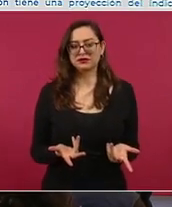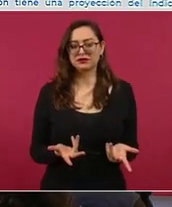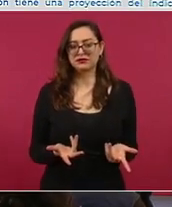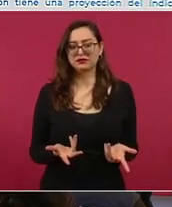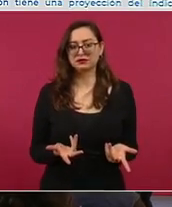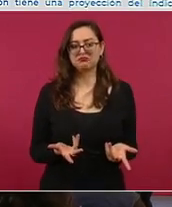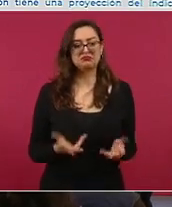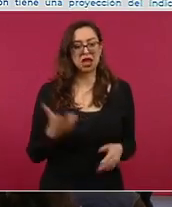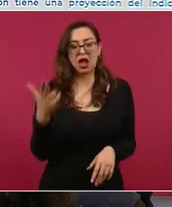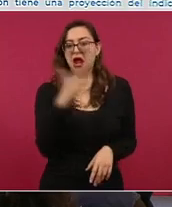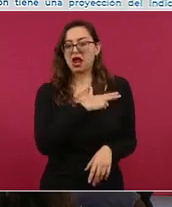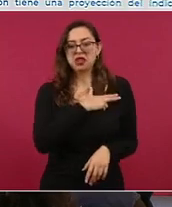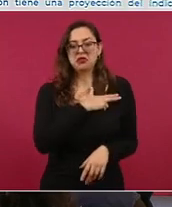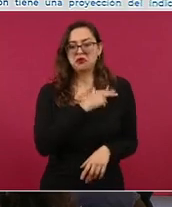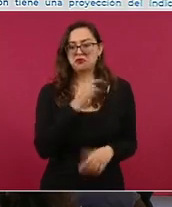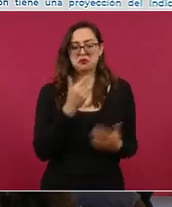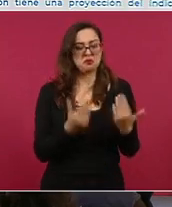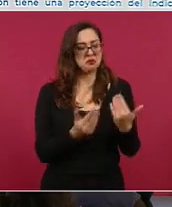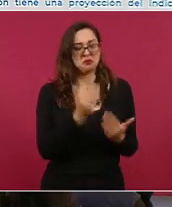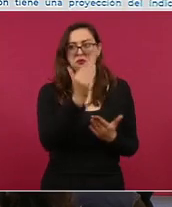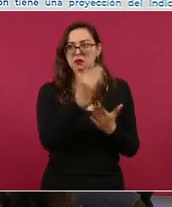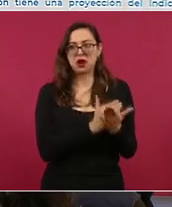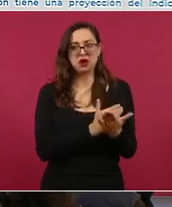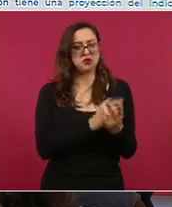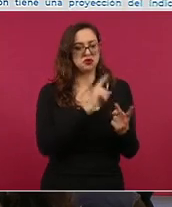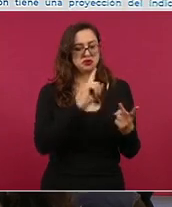que los heridos y detenidos.